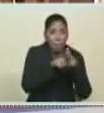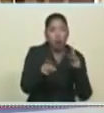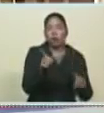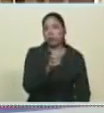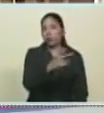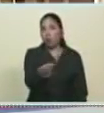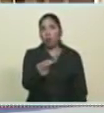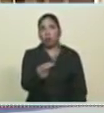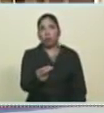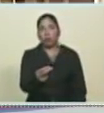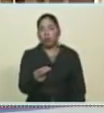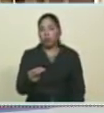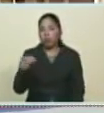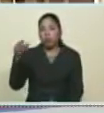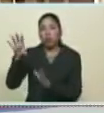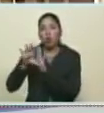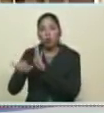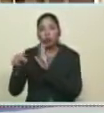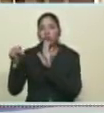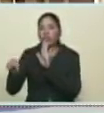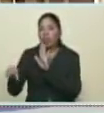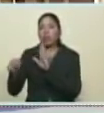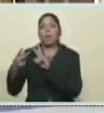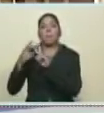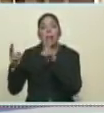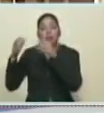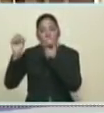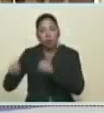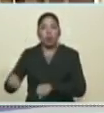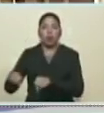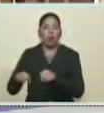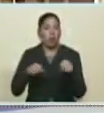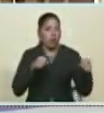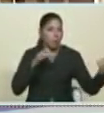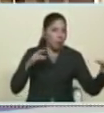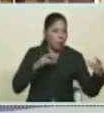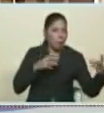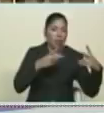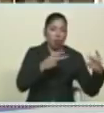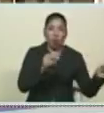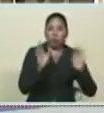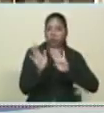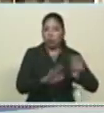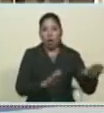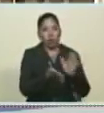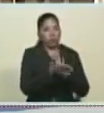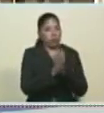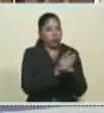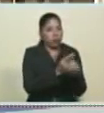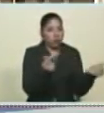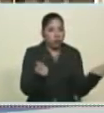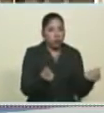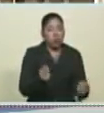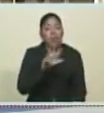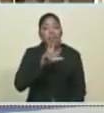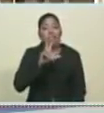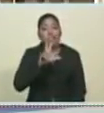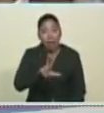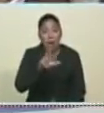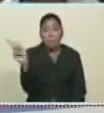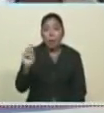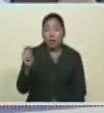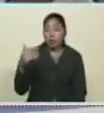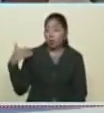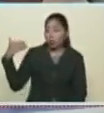sí, constituyente y paz sí, guarimba no. Y una vez que se instaló hace apenas 3 meses,